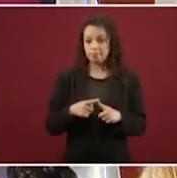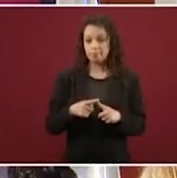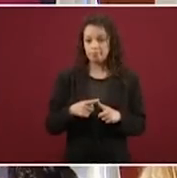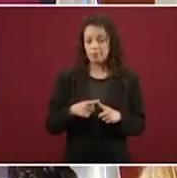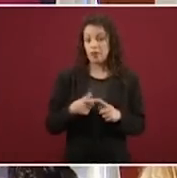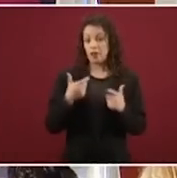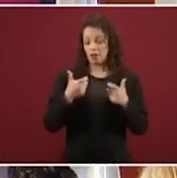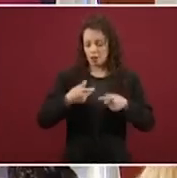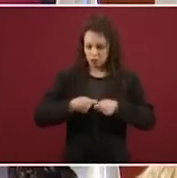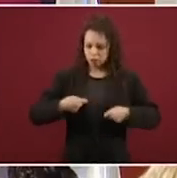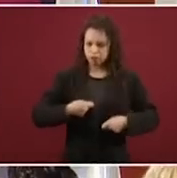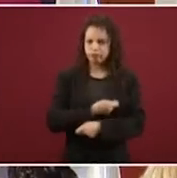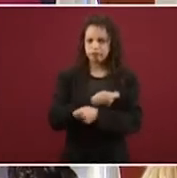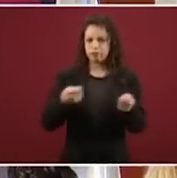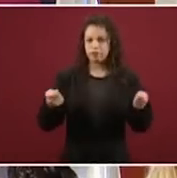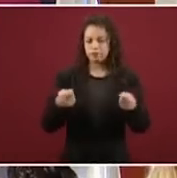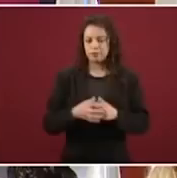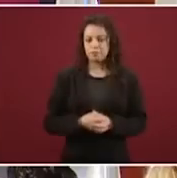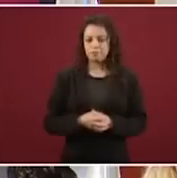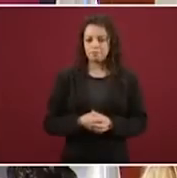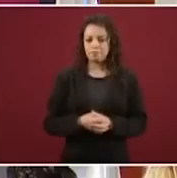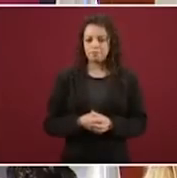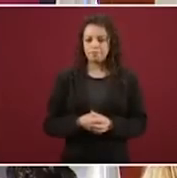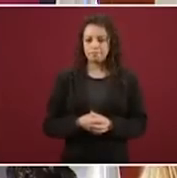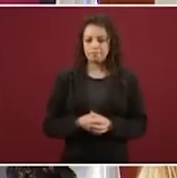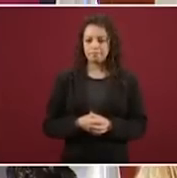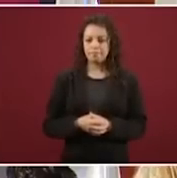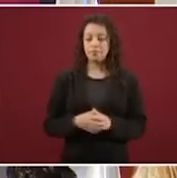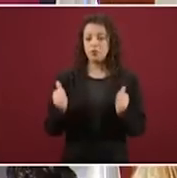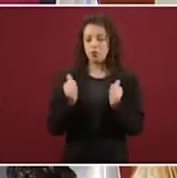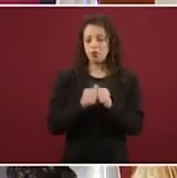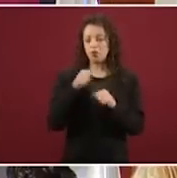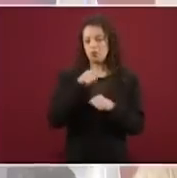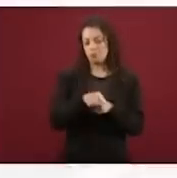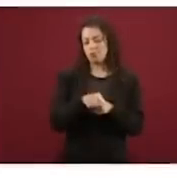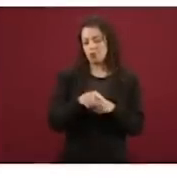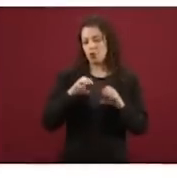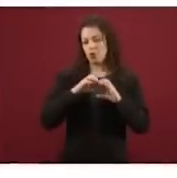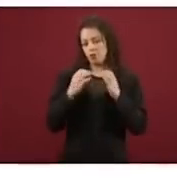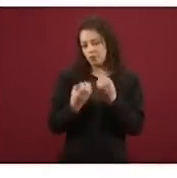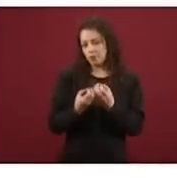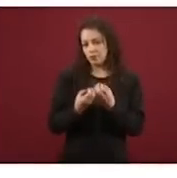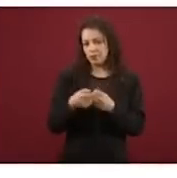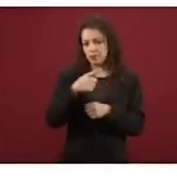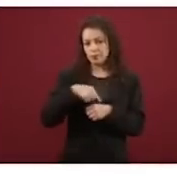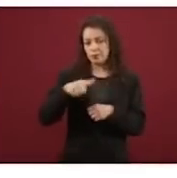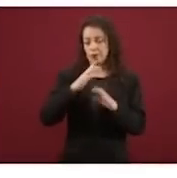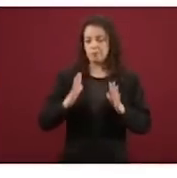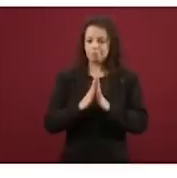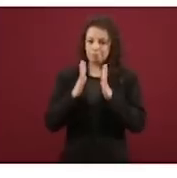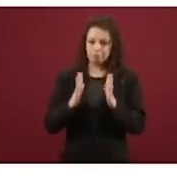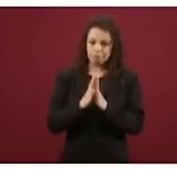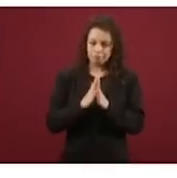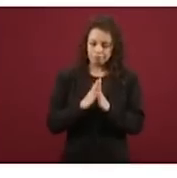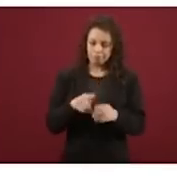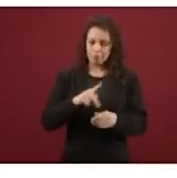de recursos que operan democráticamente a través de los comités escolares de administración participativa. La segunda es que